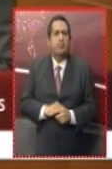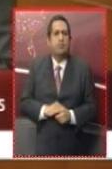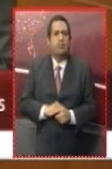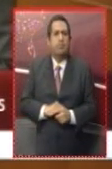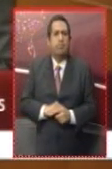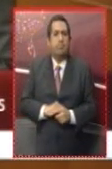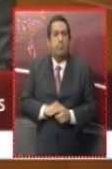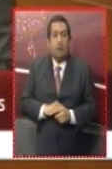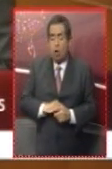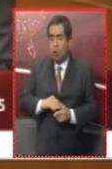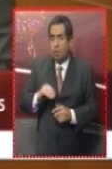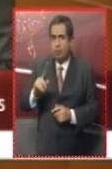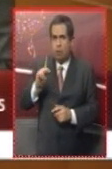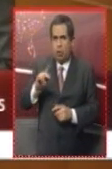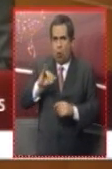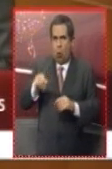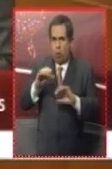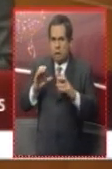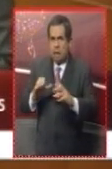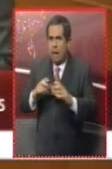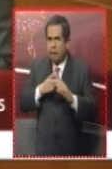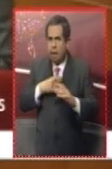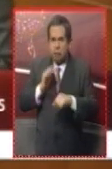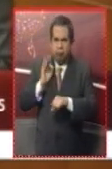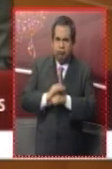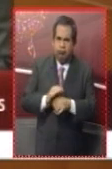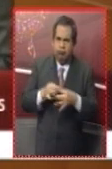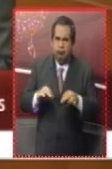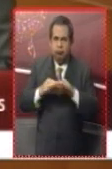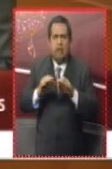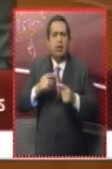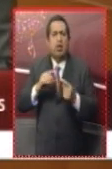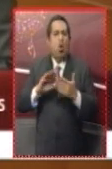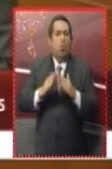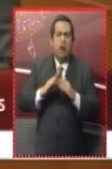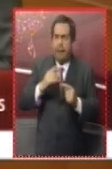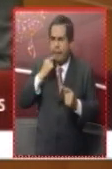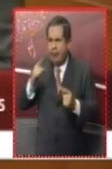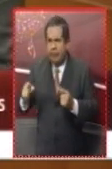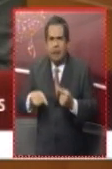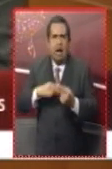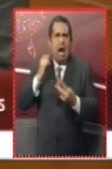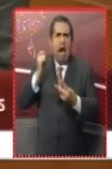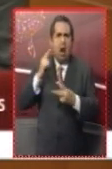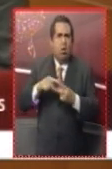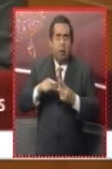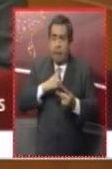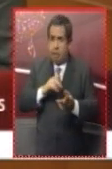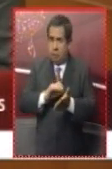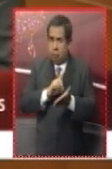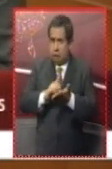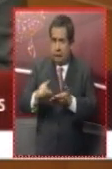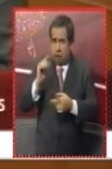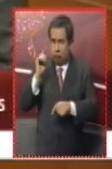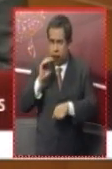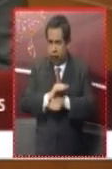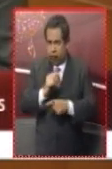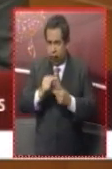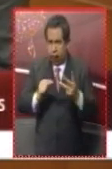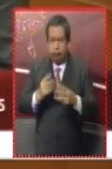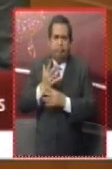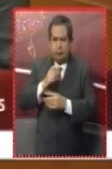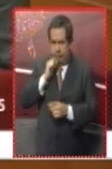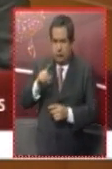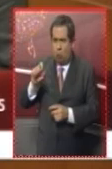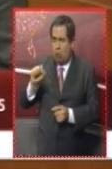Poder Judicial debe dar respuesta a intereses públicos, a demandas comunitarias y consolidar derechos. Esto lo expresó Sara Orea,